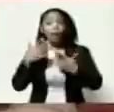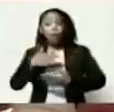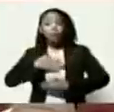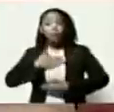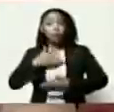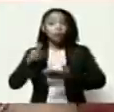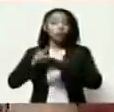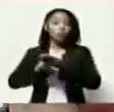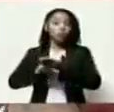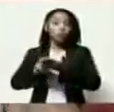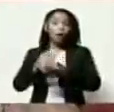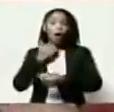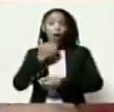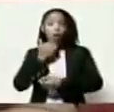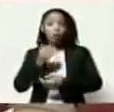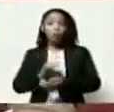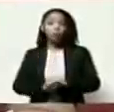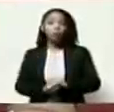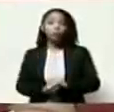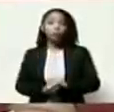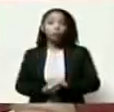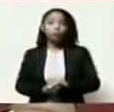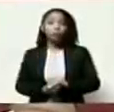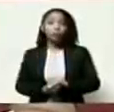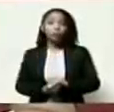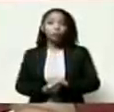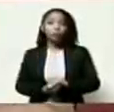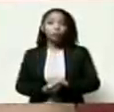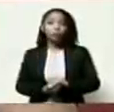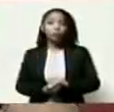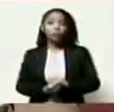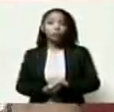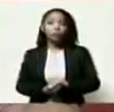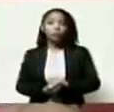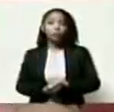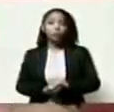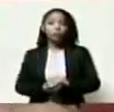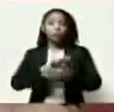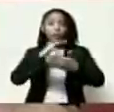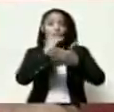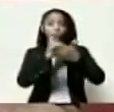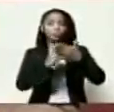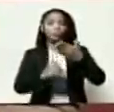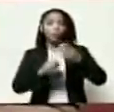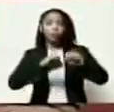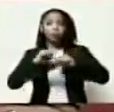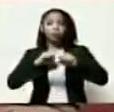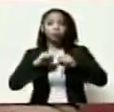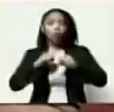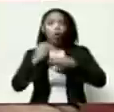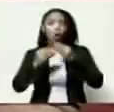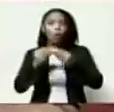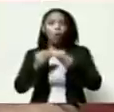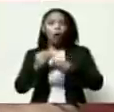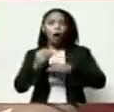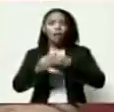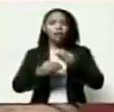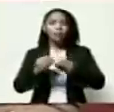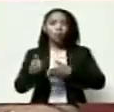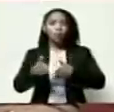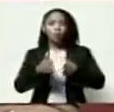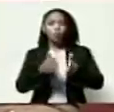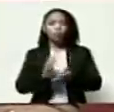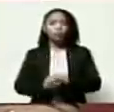resolver, que tengan solución, y la agenda concreta de acciones, para dónde vamos, cómo lo vamos a